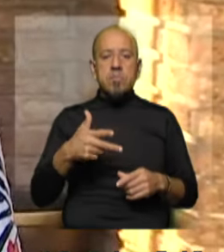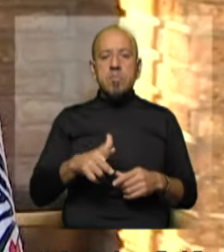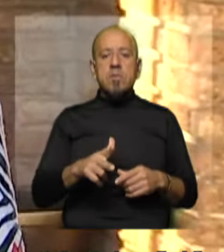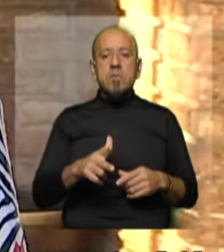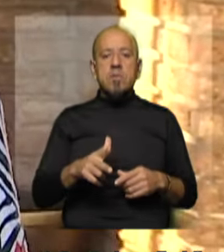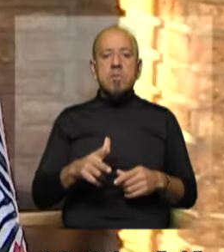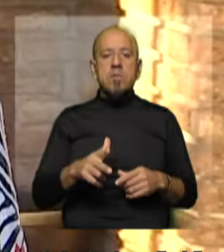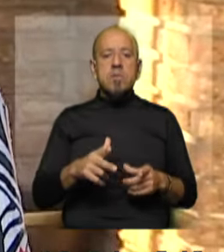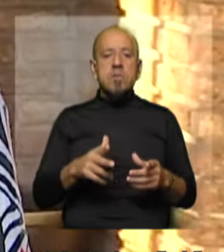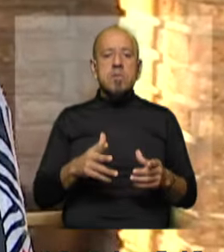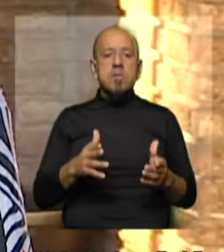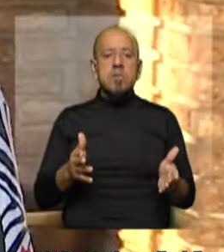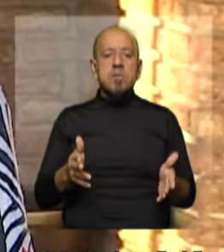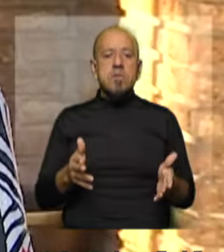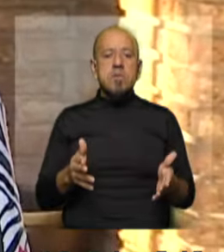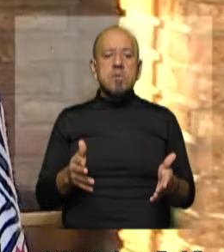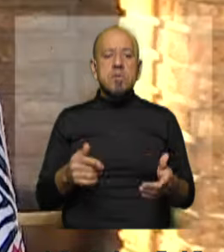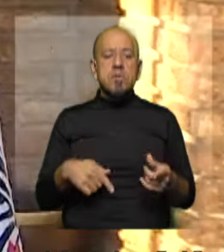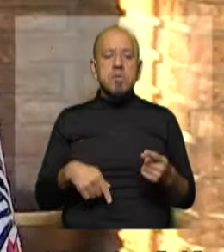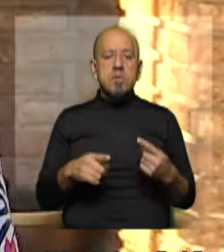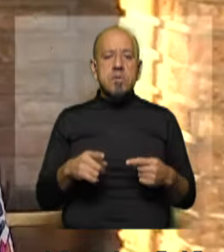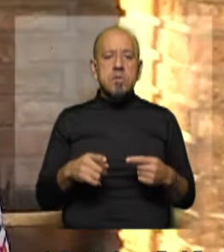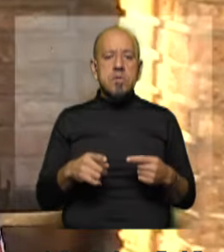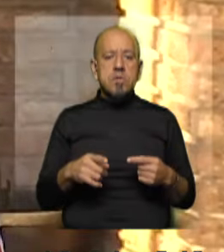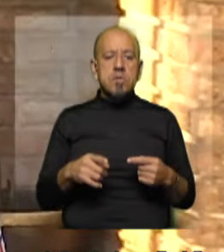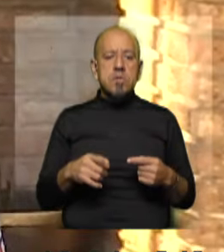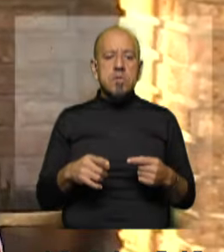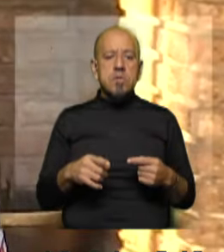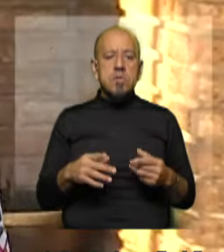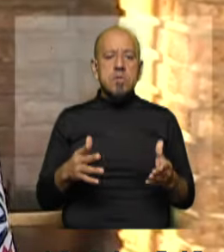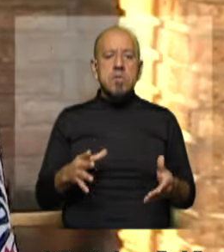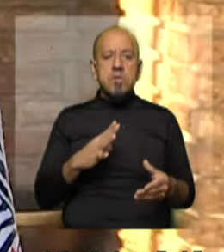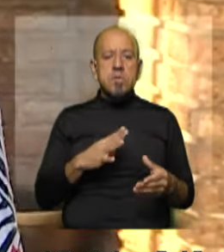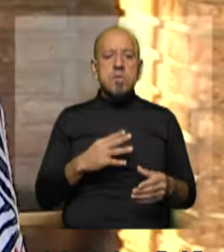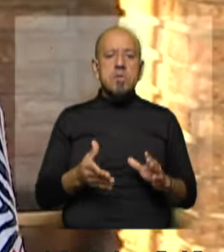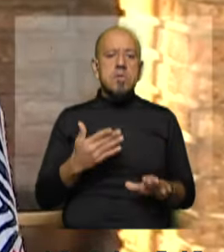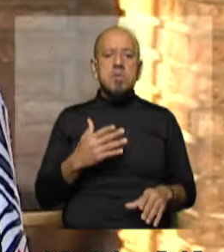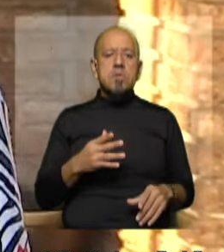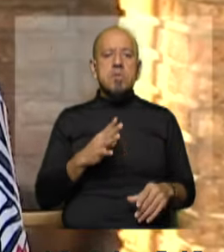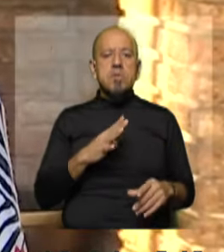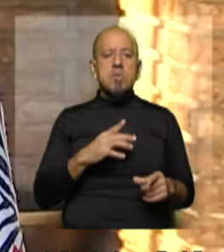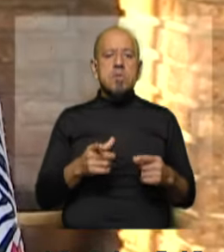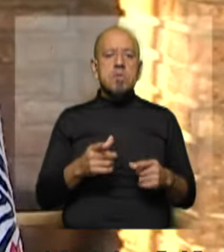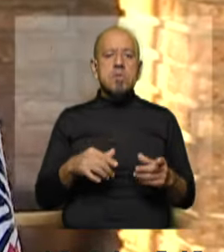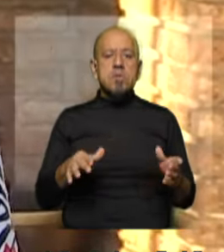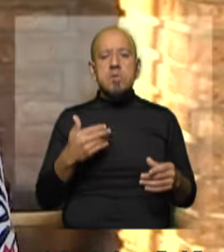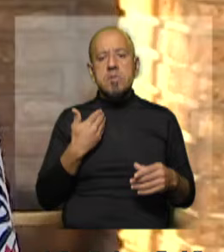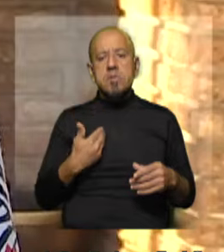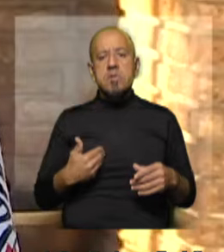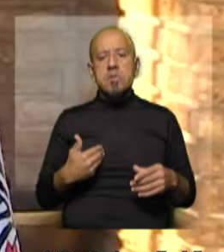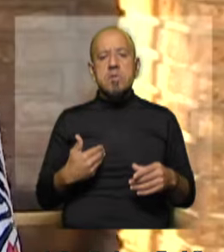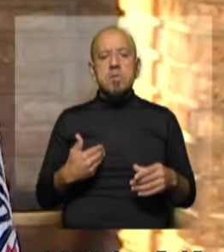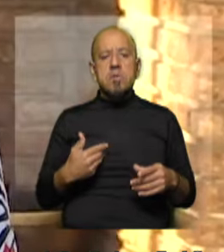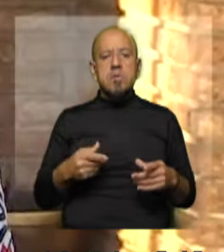uno consume más y demás, tenés mayor cantidad de quilaje y demás, y se ve reflejado, lamentablemente, en la